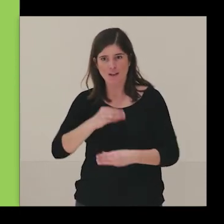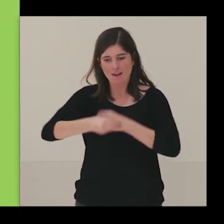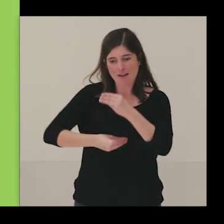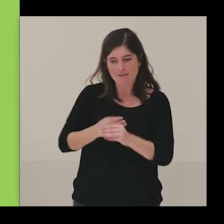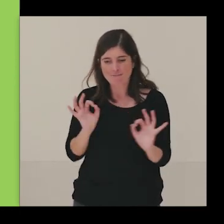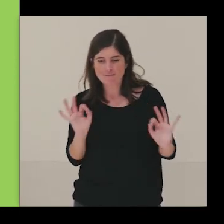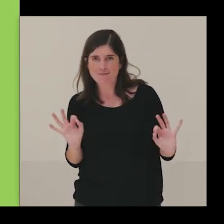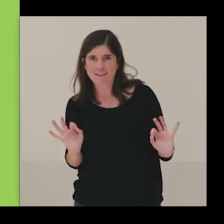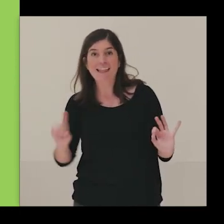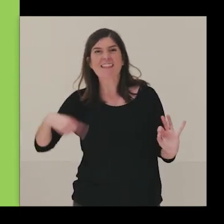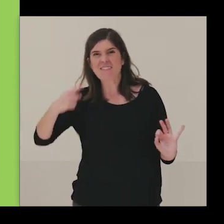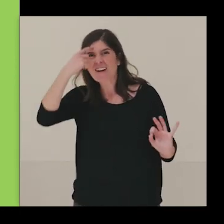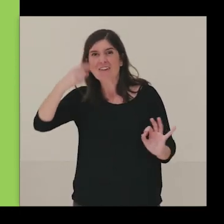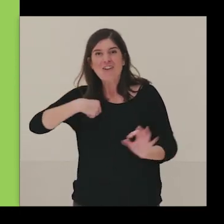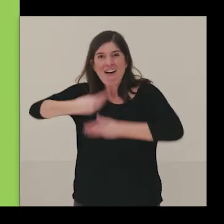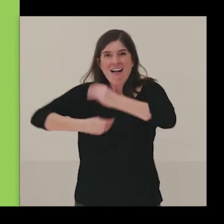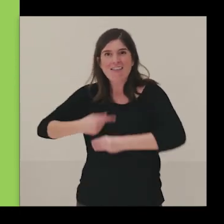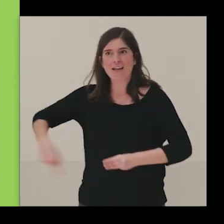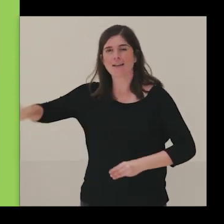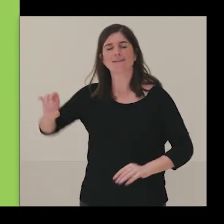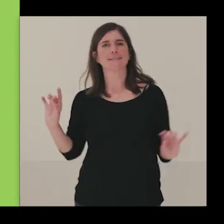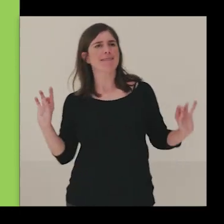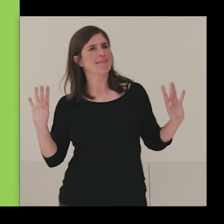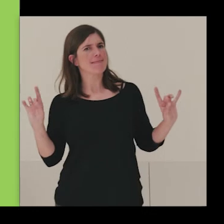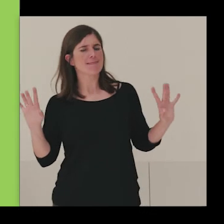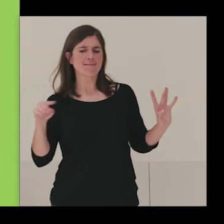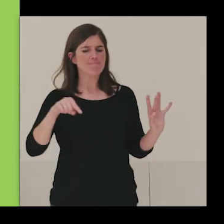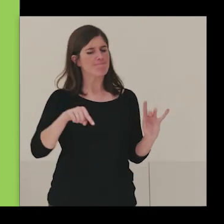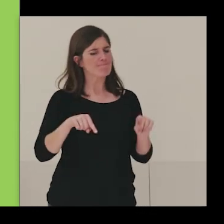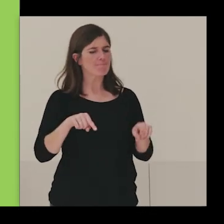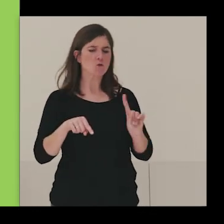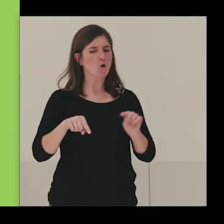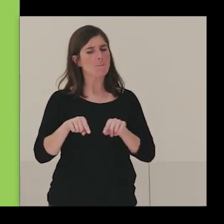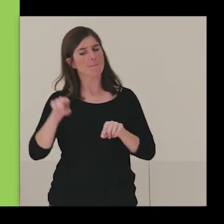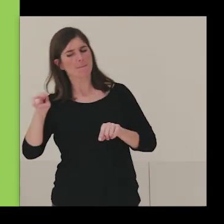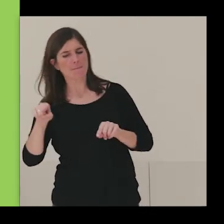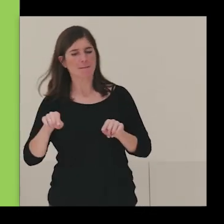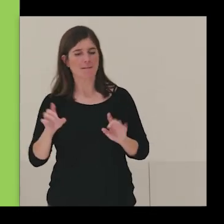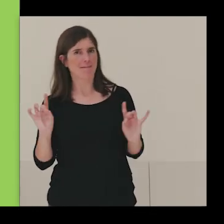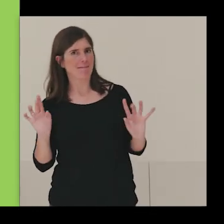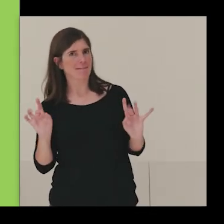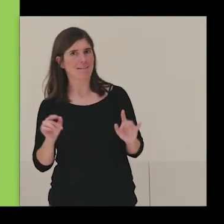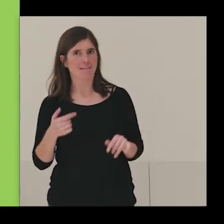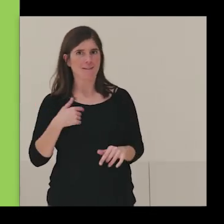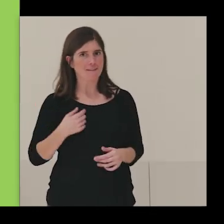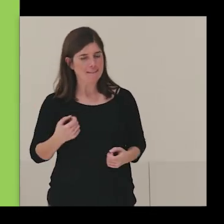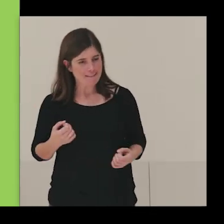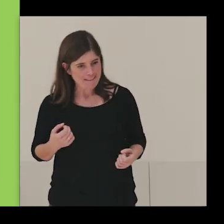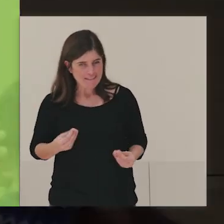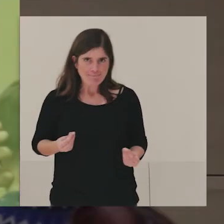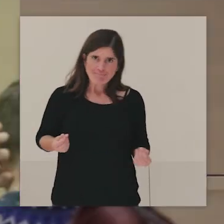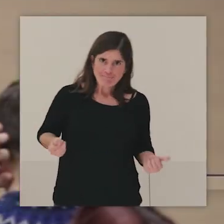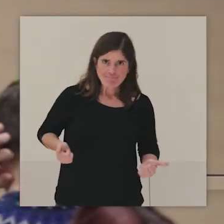exactamente, porque además luego eran muy puntillosos. No, es que esto no está aquí, está aquí. ¿No? Y entonces era como que tenías, vale, voy a